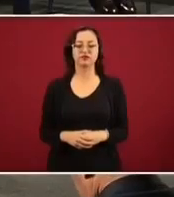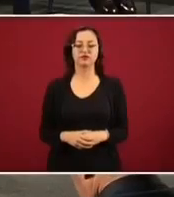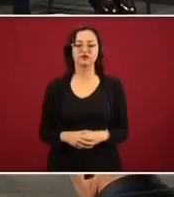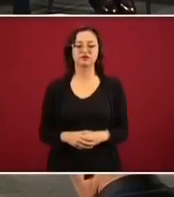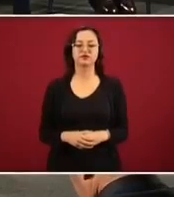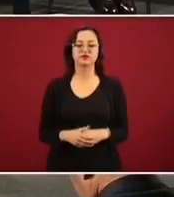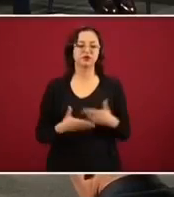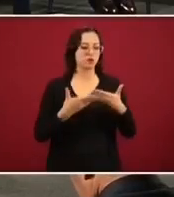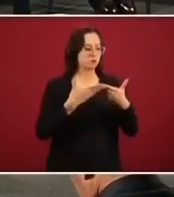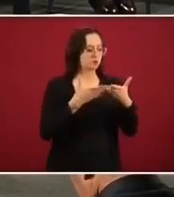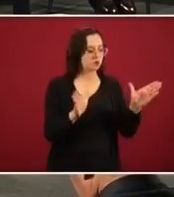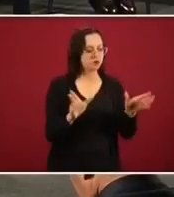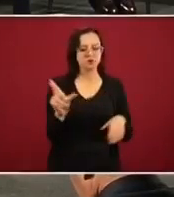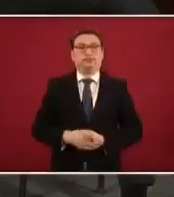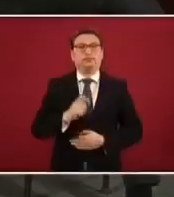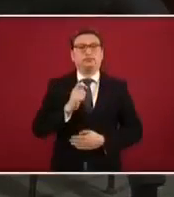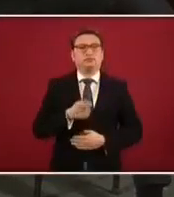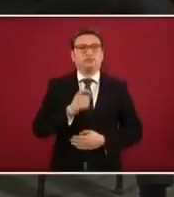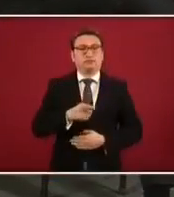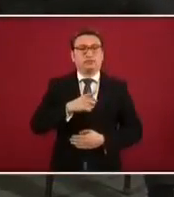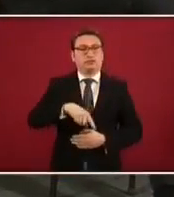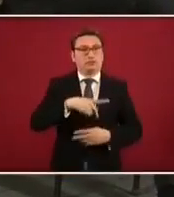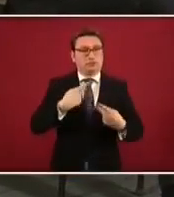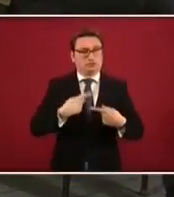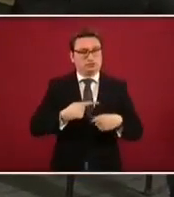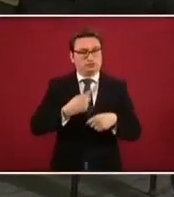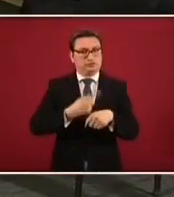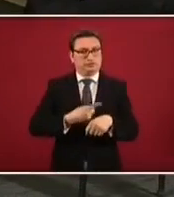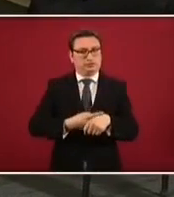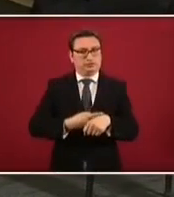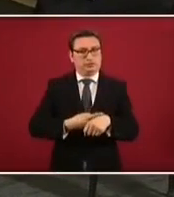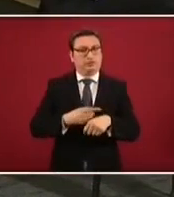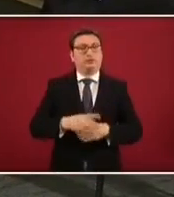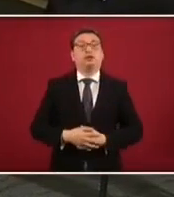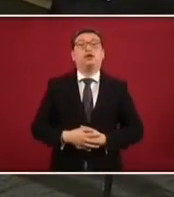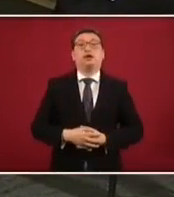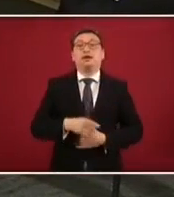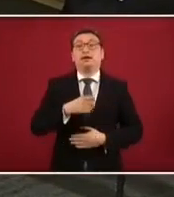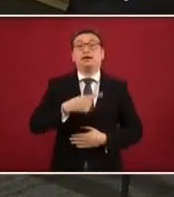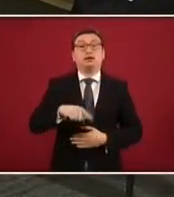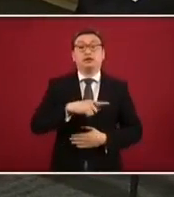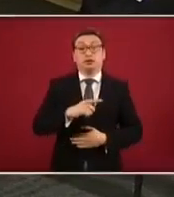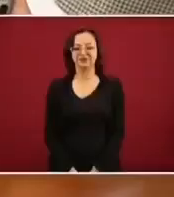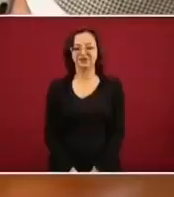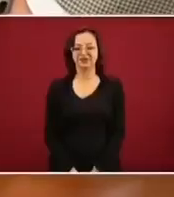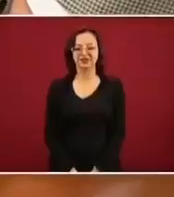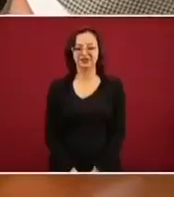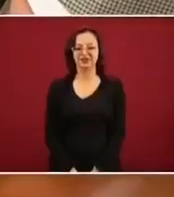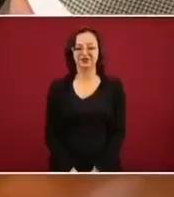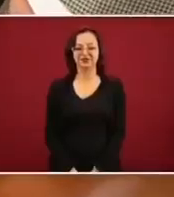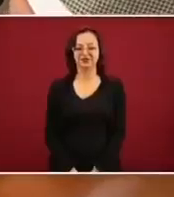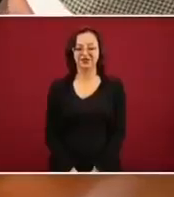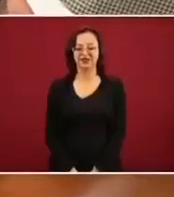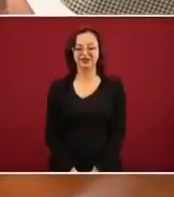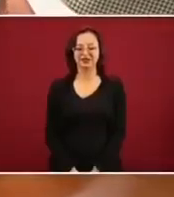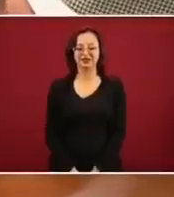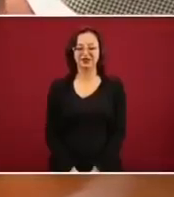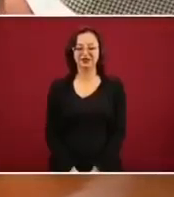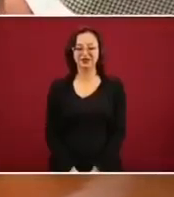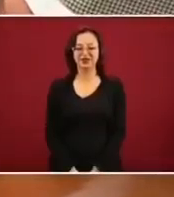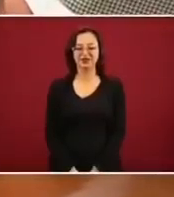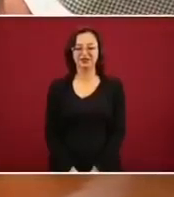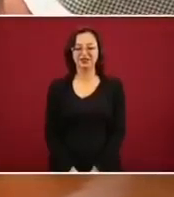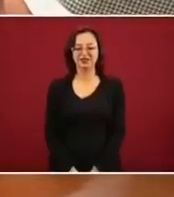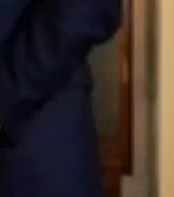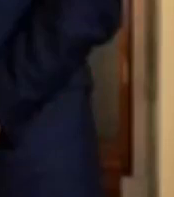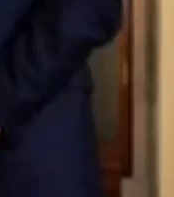la fase más difícil de la epidemia. Con el acuerdo inicial se encuentra a disposición de estos pacientes ya 3.115 camas en hospitales privados para